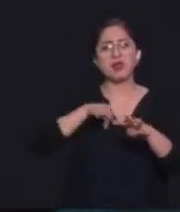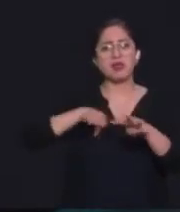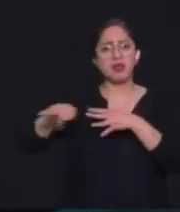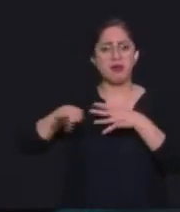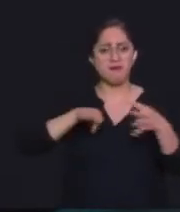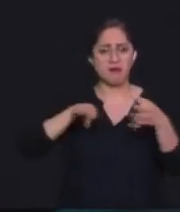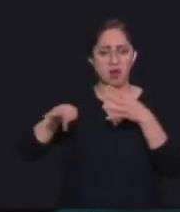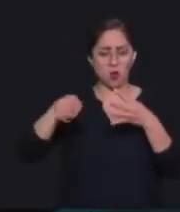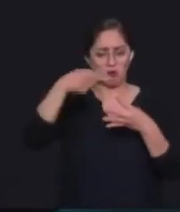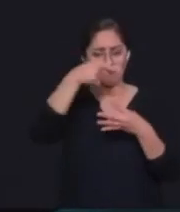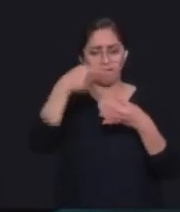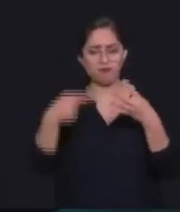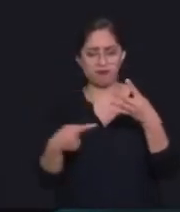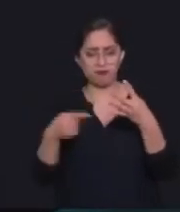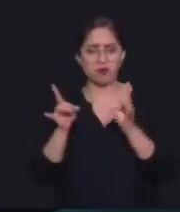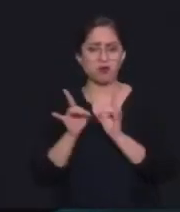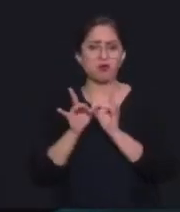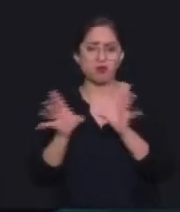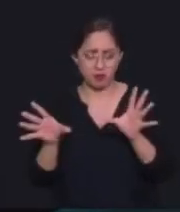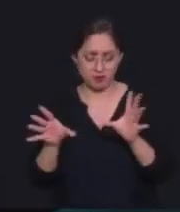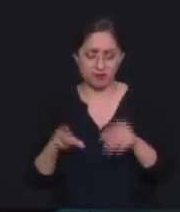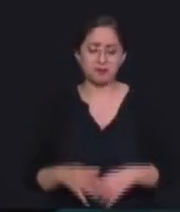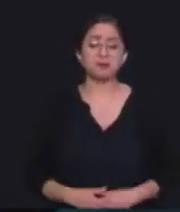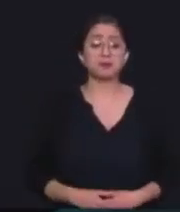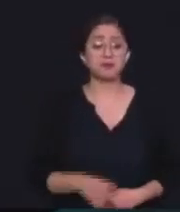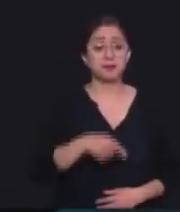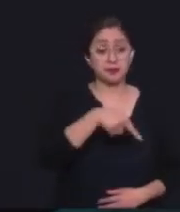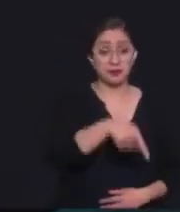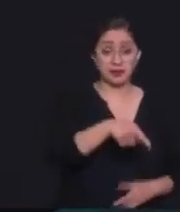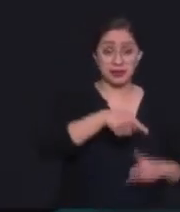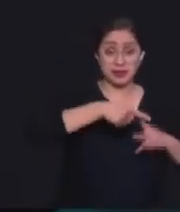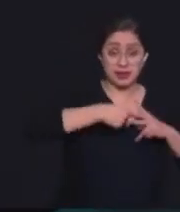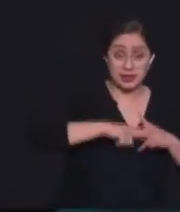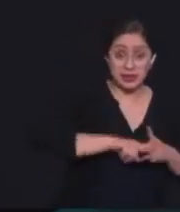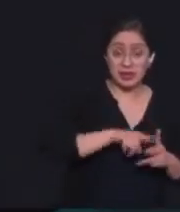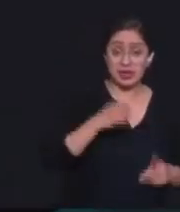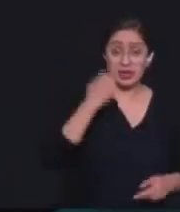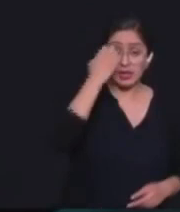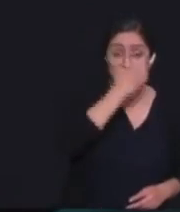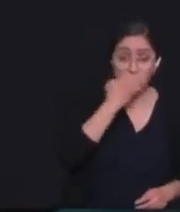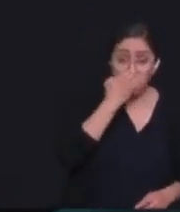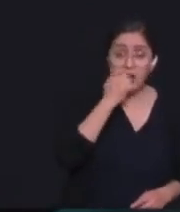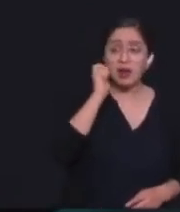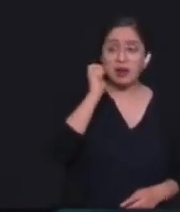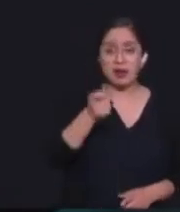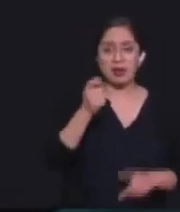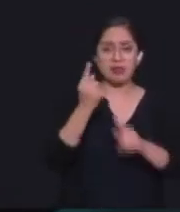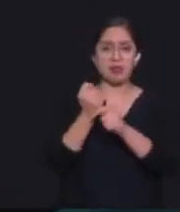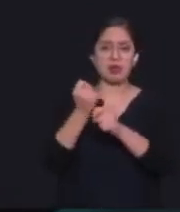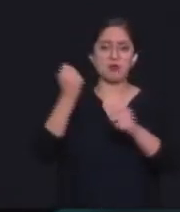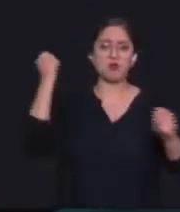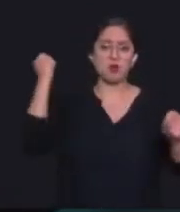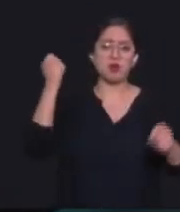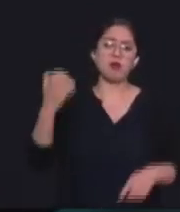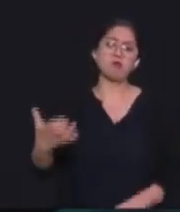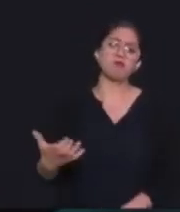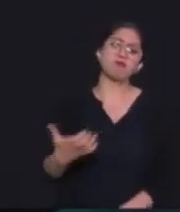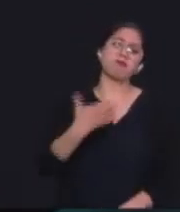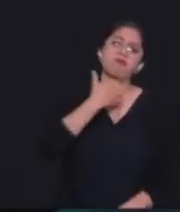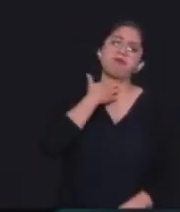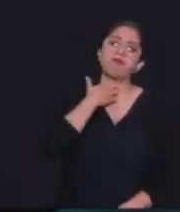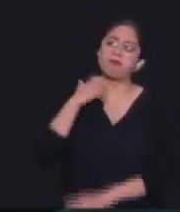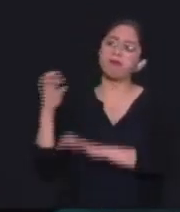trabajo. Si se van a iniciar las clases, el aforo del transporte público se va a incrementar de manera